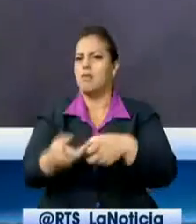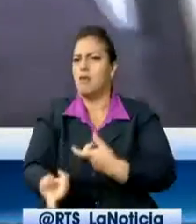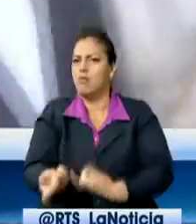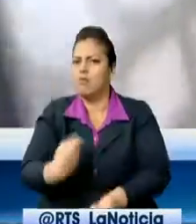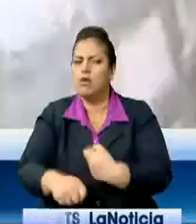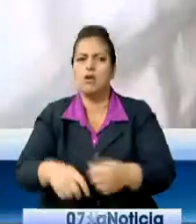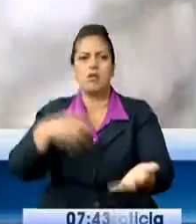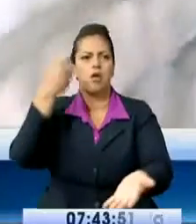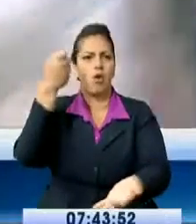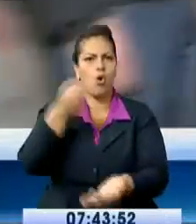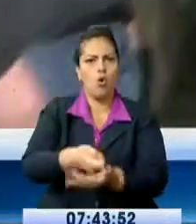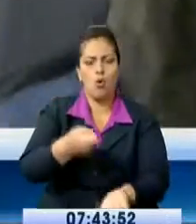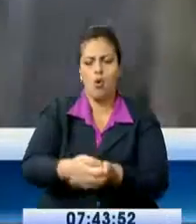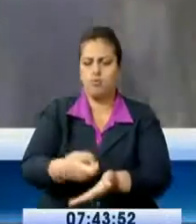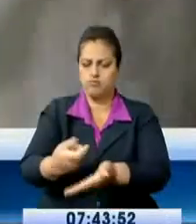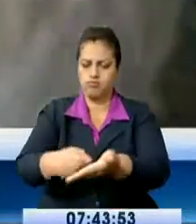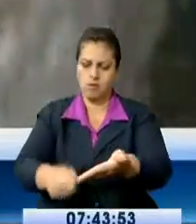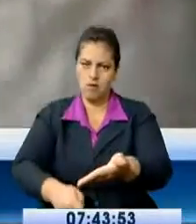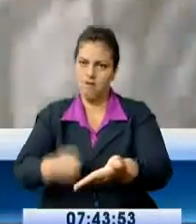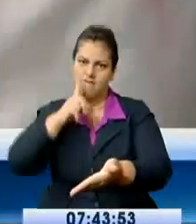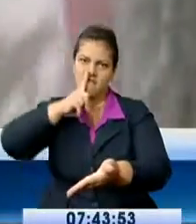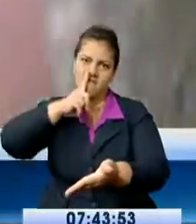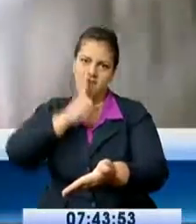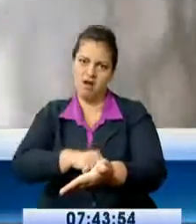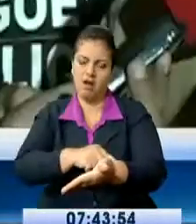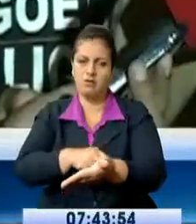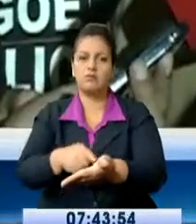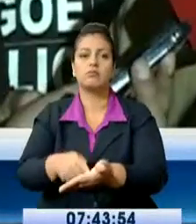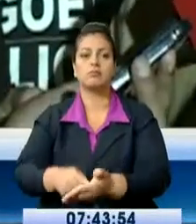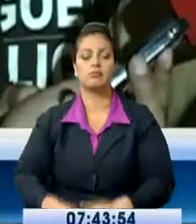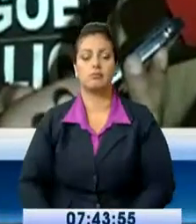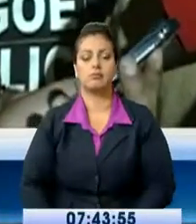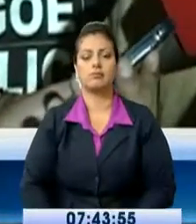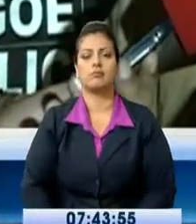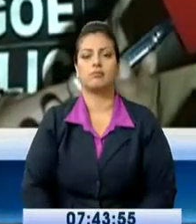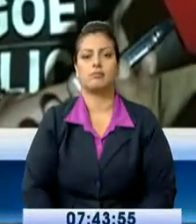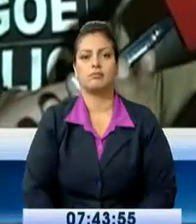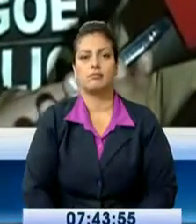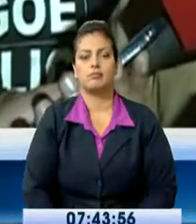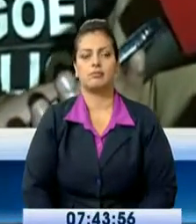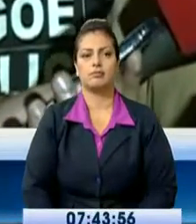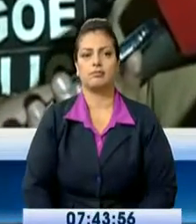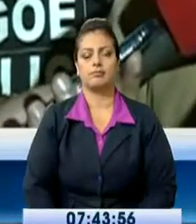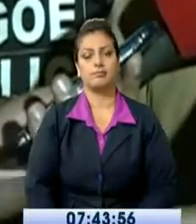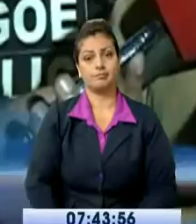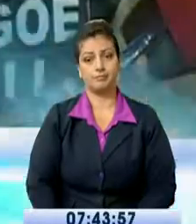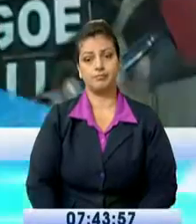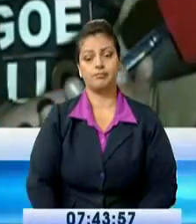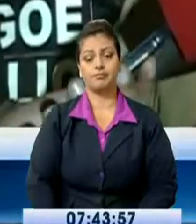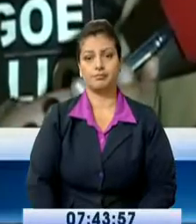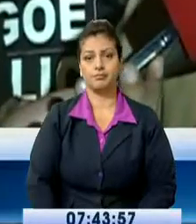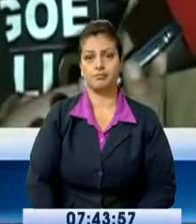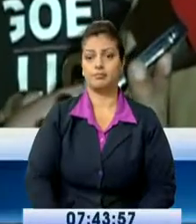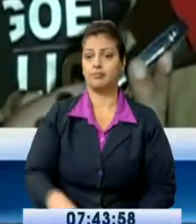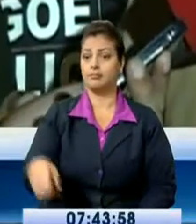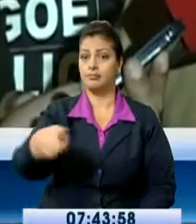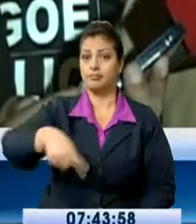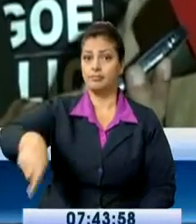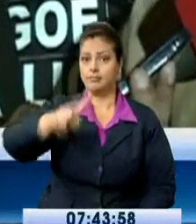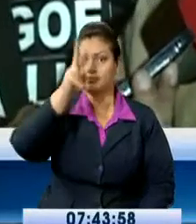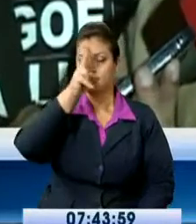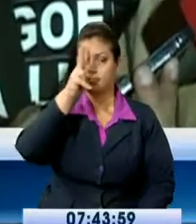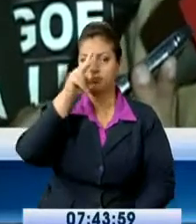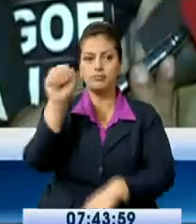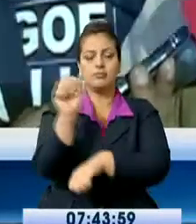que ayuden a sustentar el delito, por lo que son investigados. Proceder después a su legalización mediante falsificación de